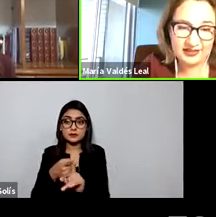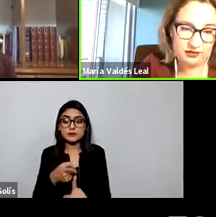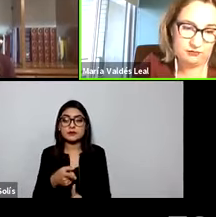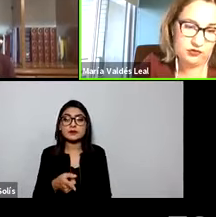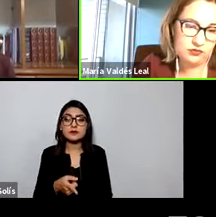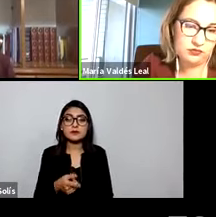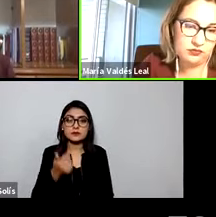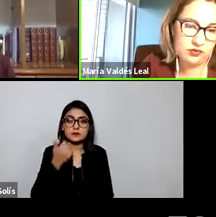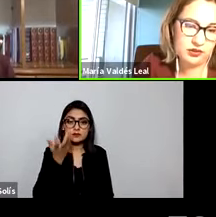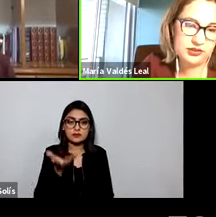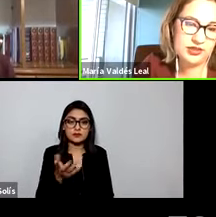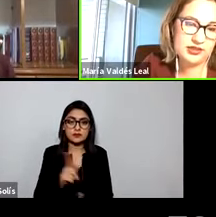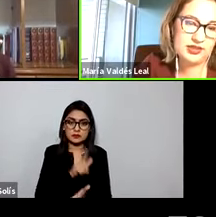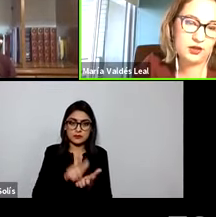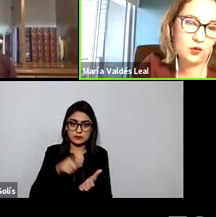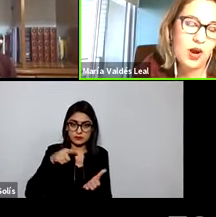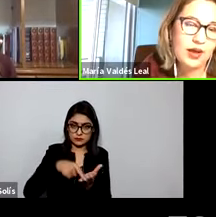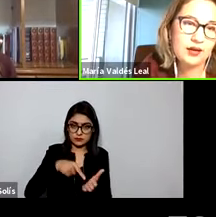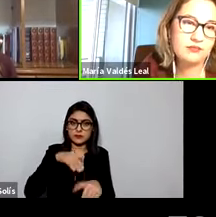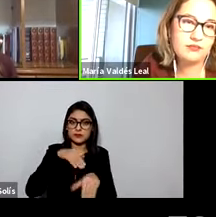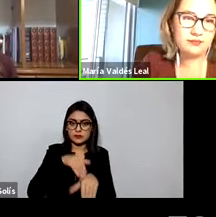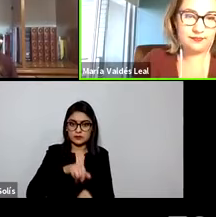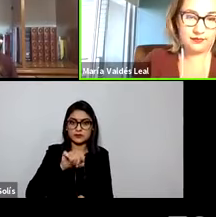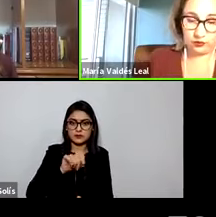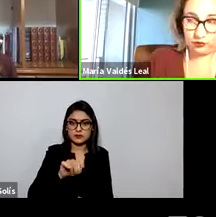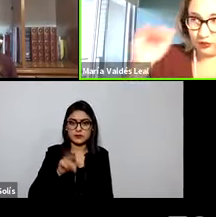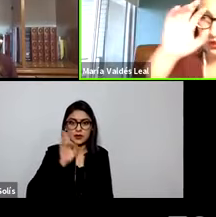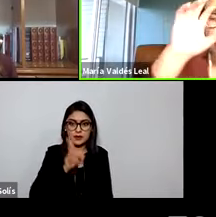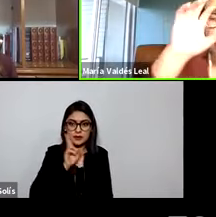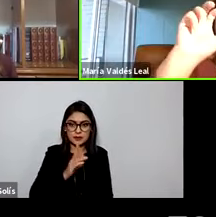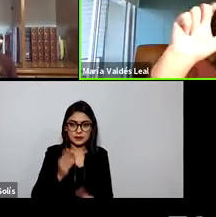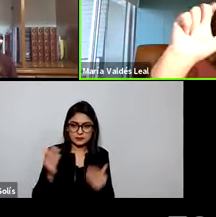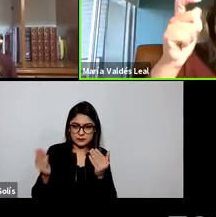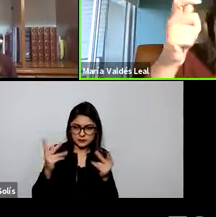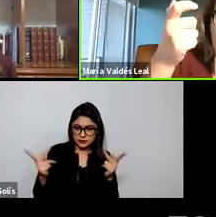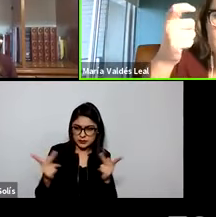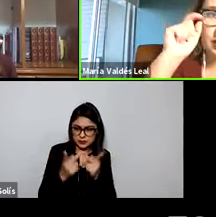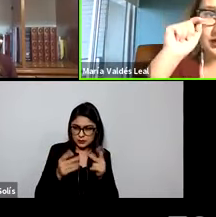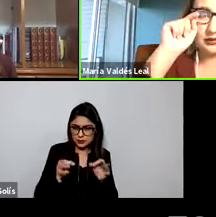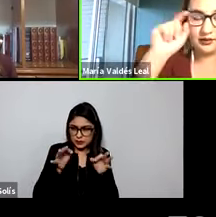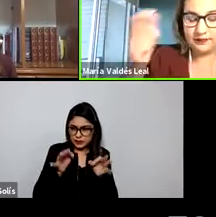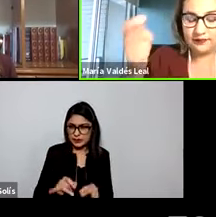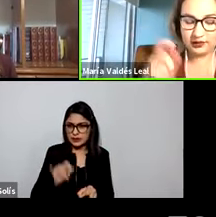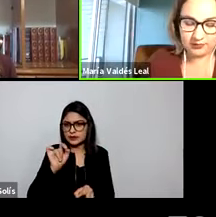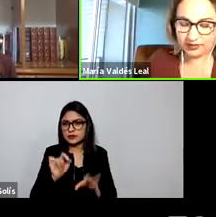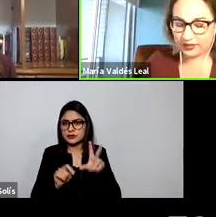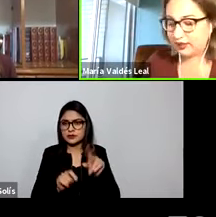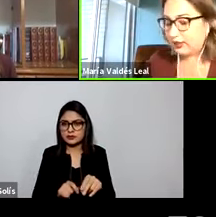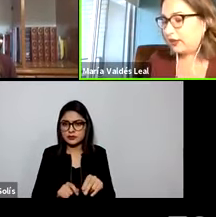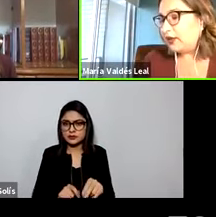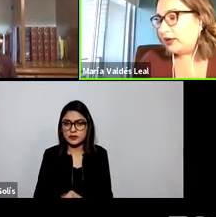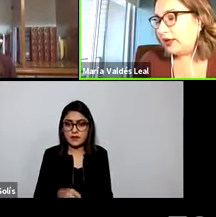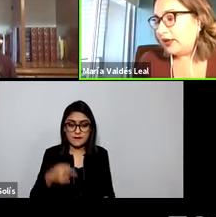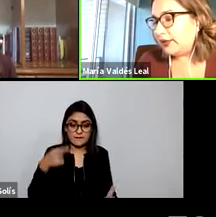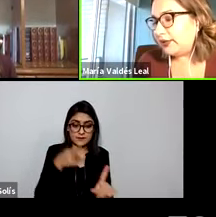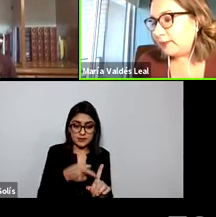fin legítimo y si es adecuada o si hay una relación racional entre el fin y la